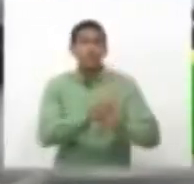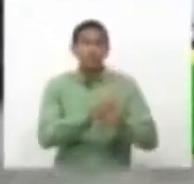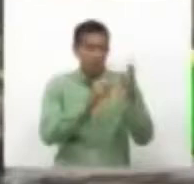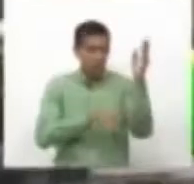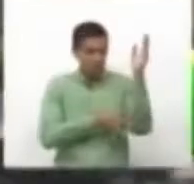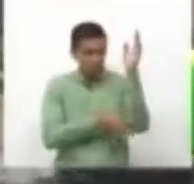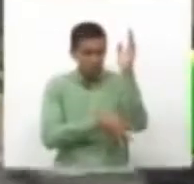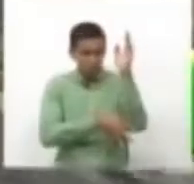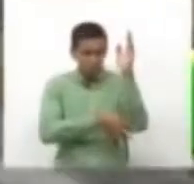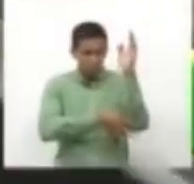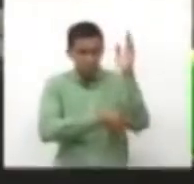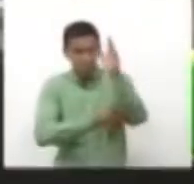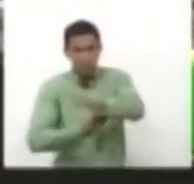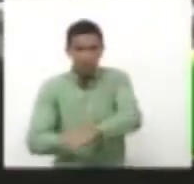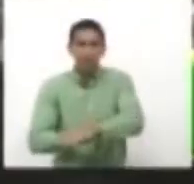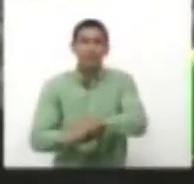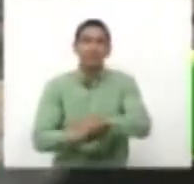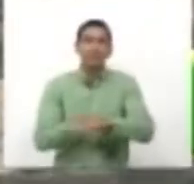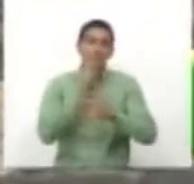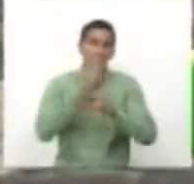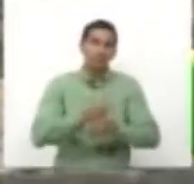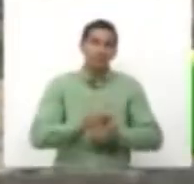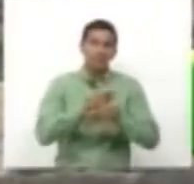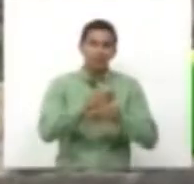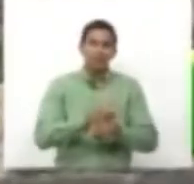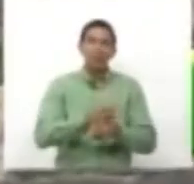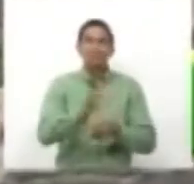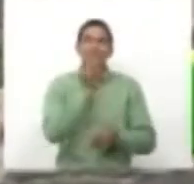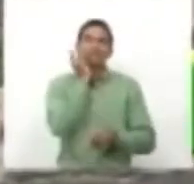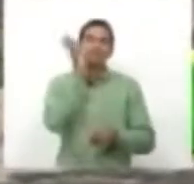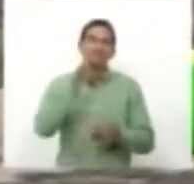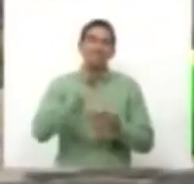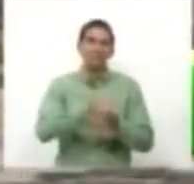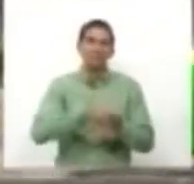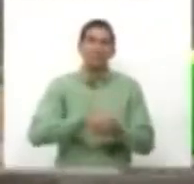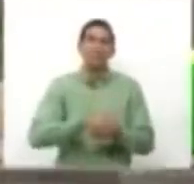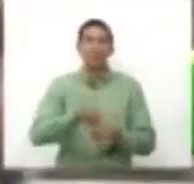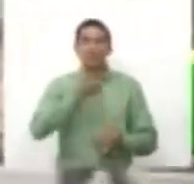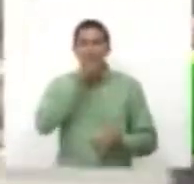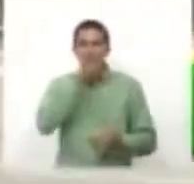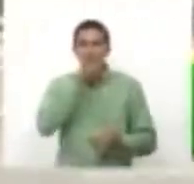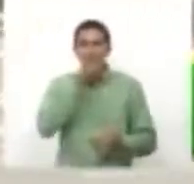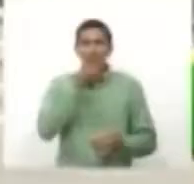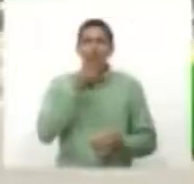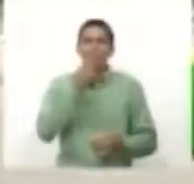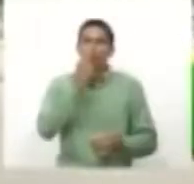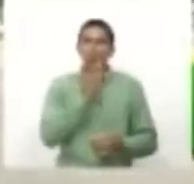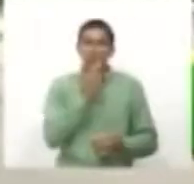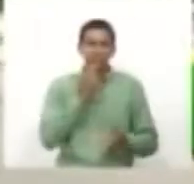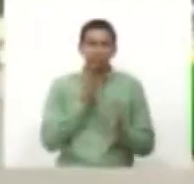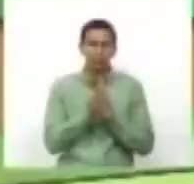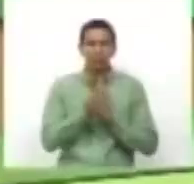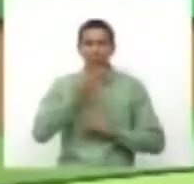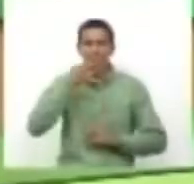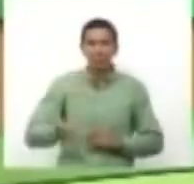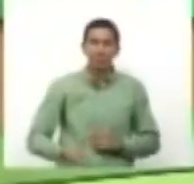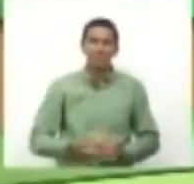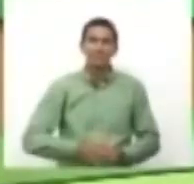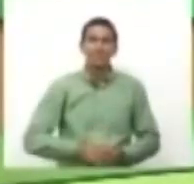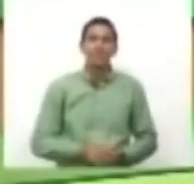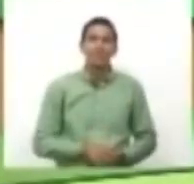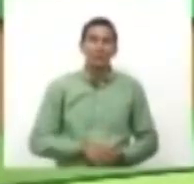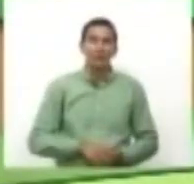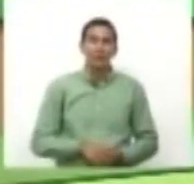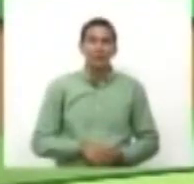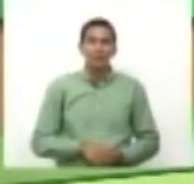que producen la caída de los árboles que ocasionan grandes emergencias. Yenix Opolo, las noticias, un compromiso con la verdad.